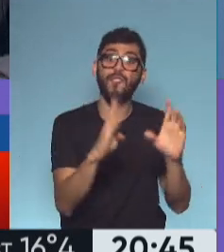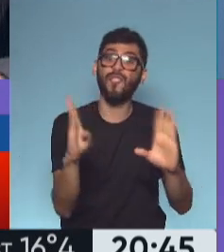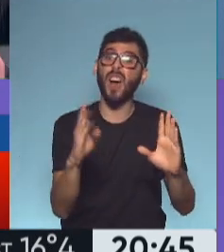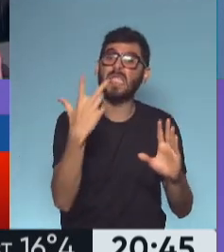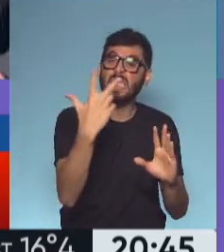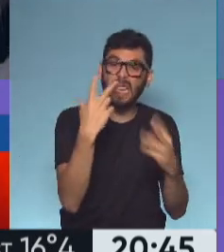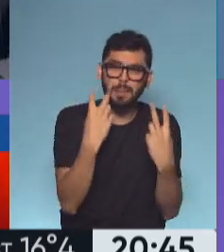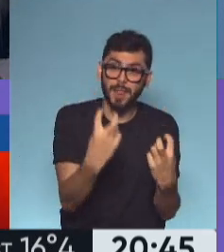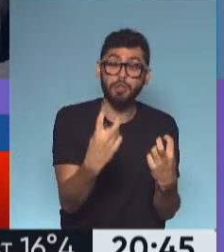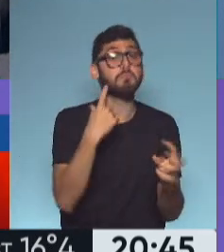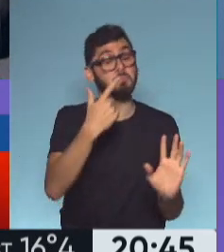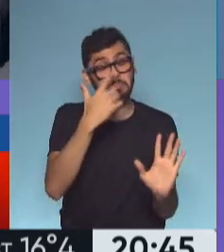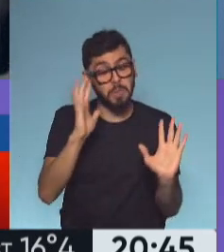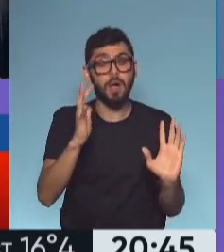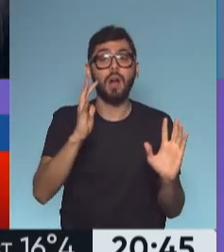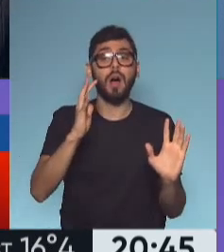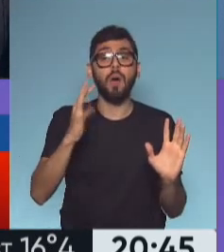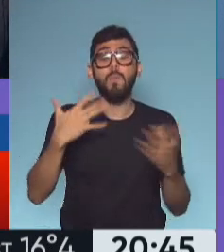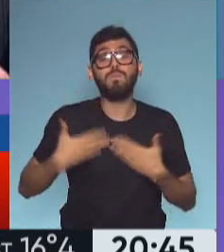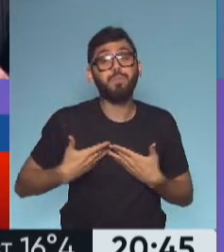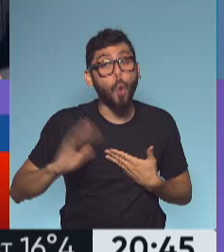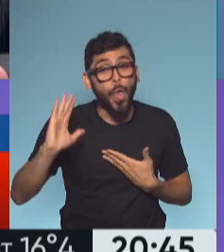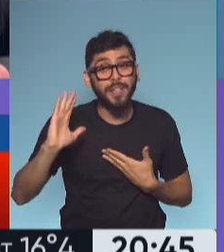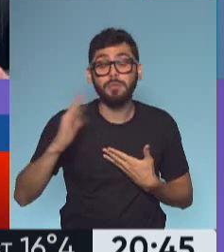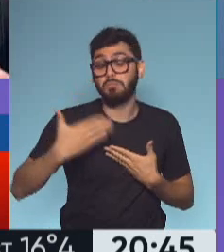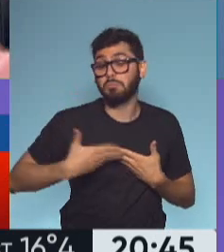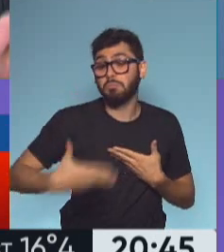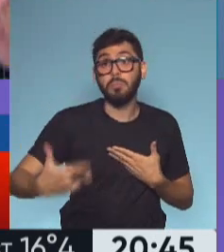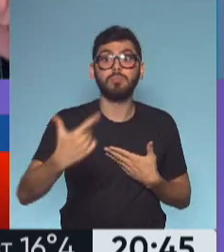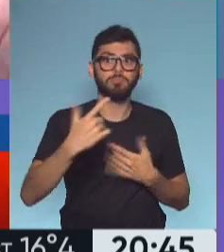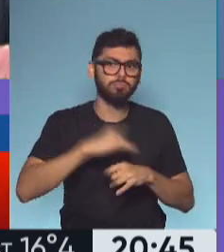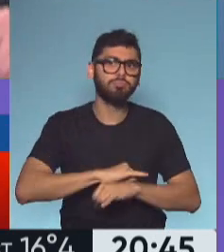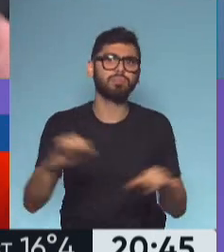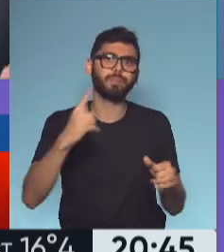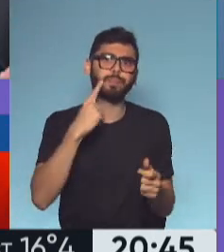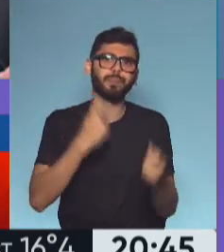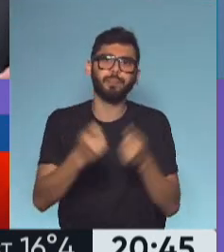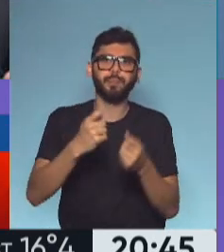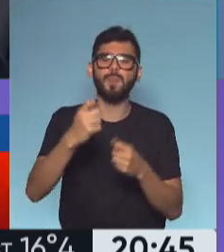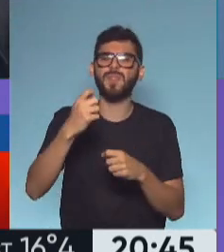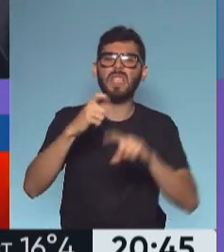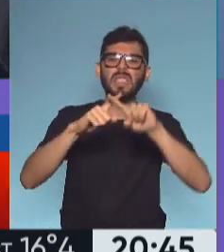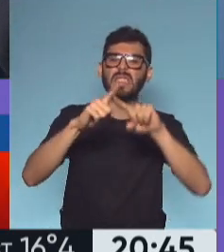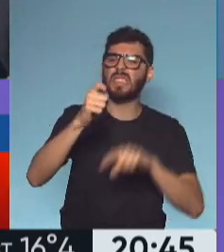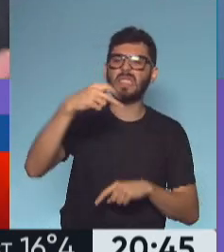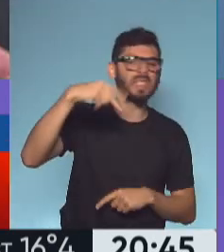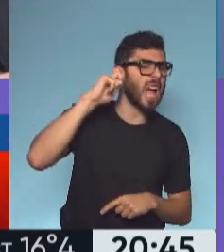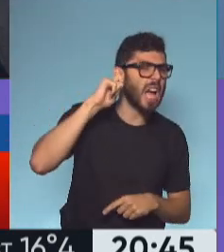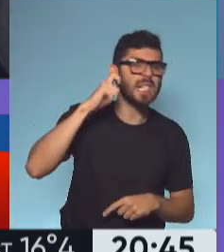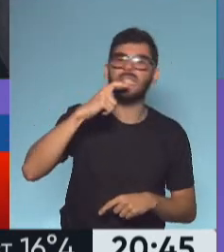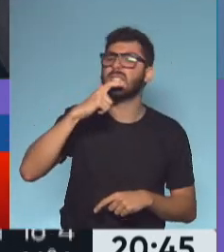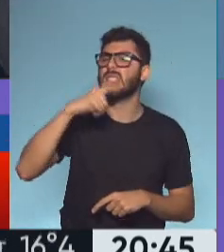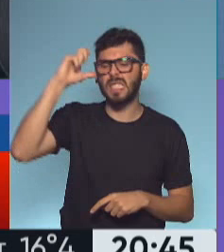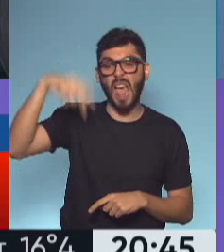y no descartaría que en los próximos días se empiece a hablar de una negociación con Janssen, otro laboratorio que produce vacunas y